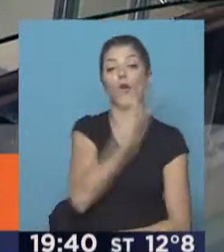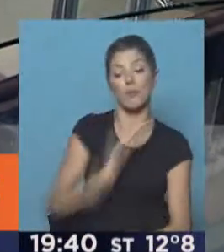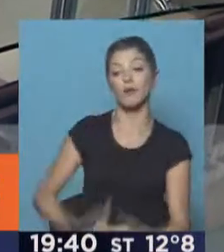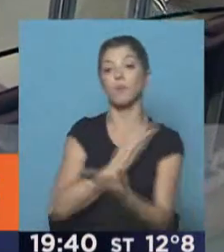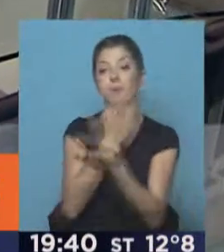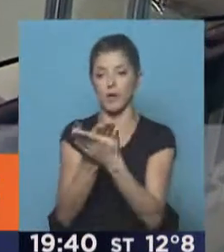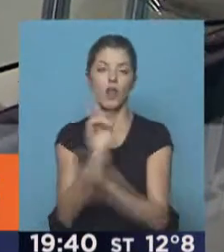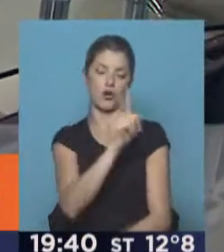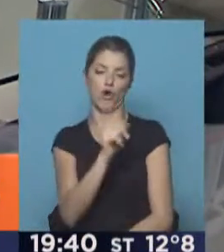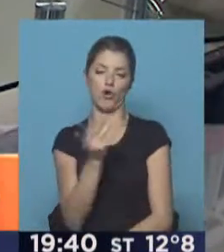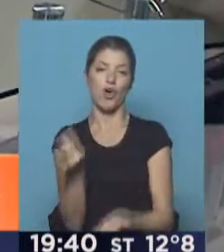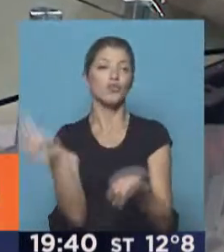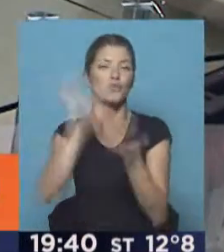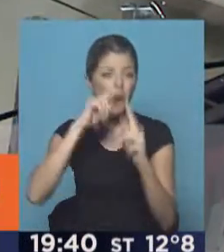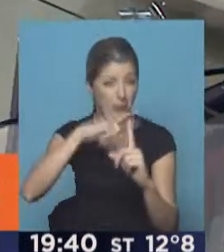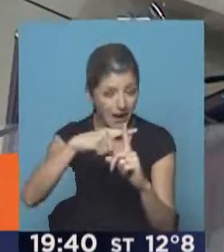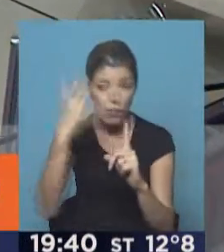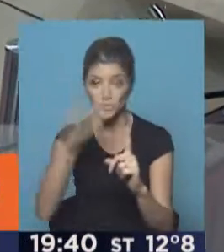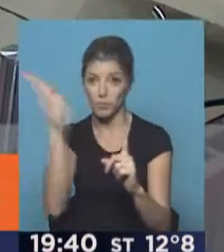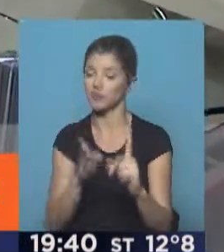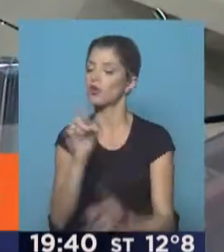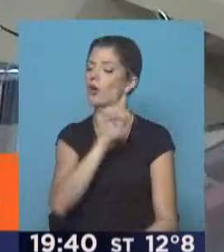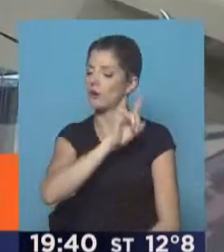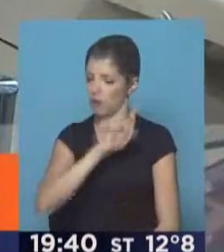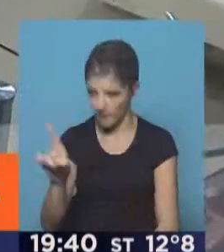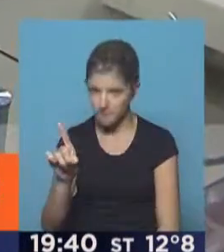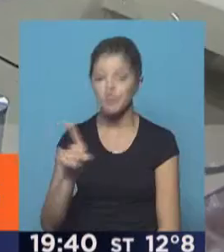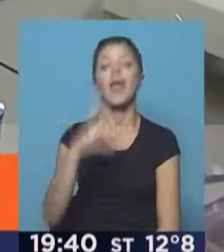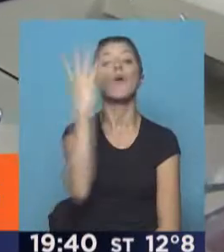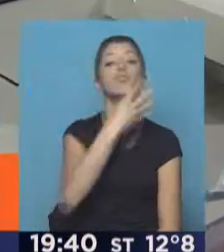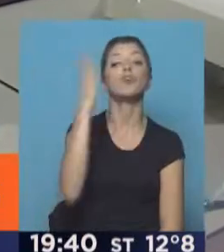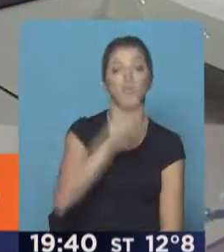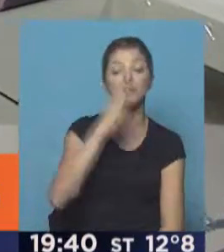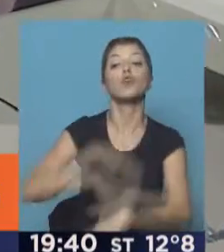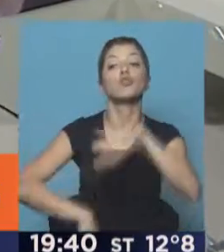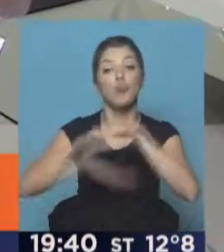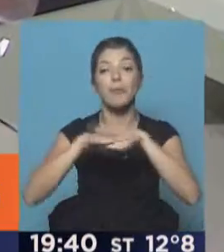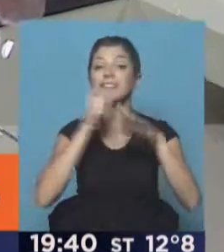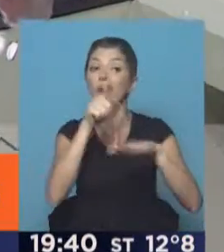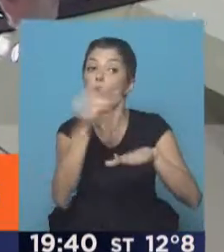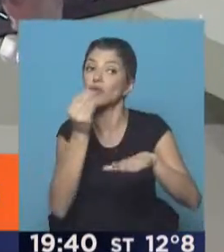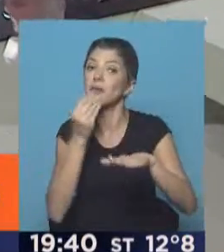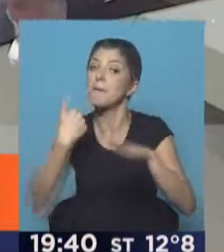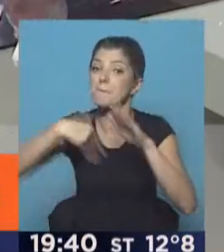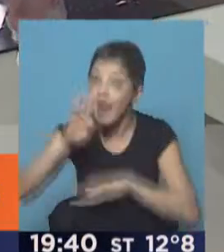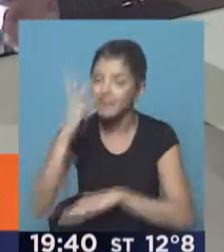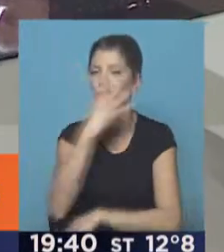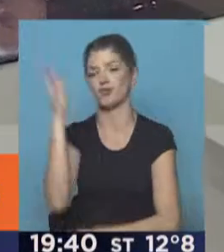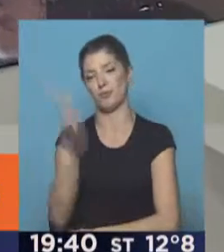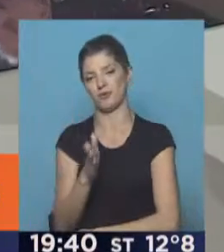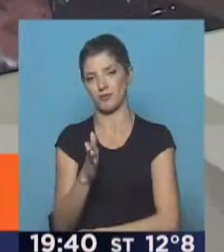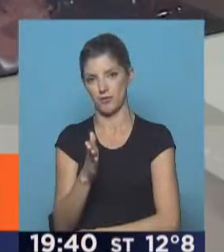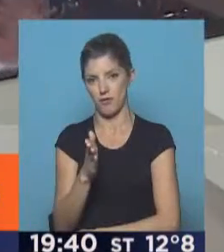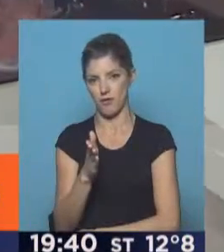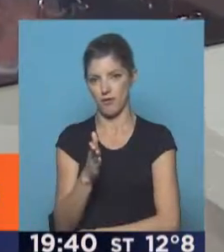el 400%. El 400% es el tope para aquellos que consumen más del 400%. Pero es la enorme mayoría con este otoño tan